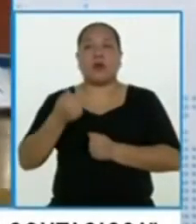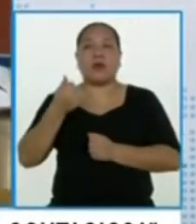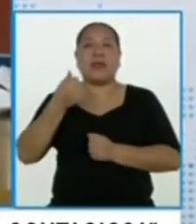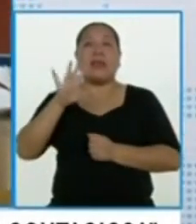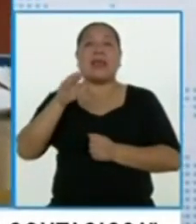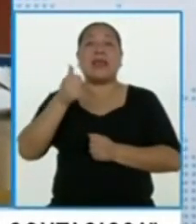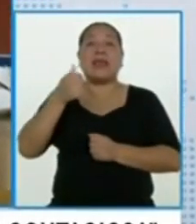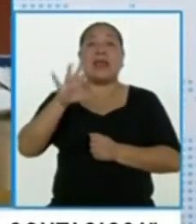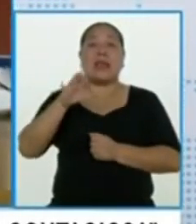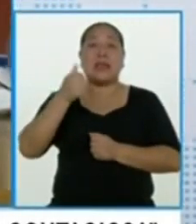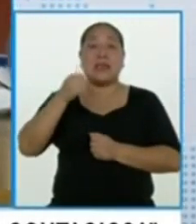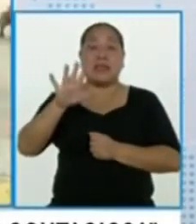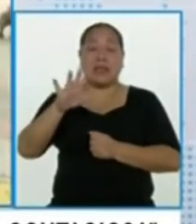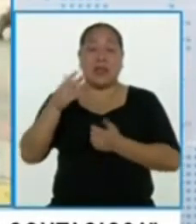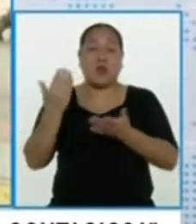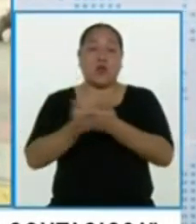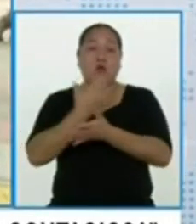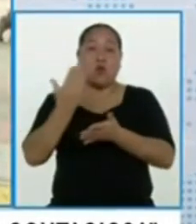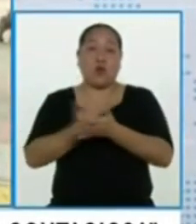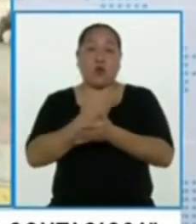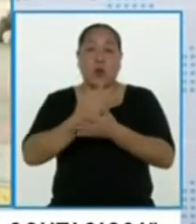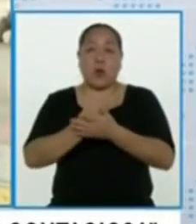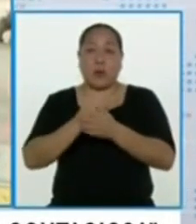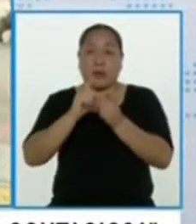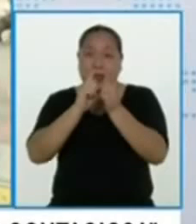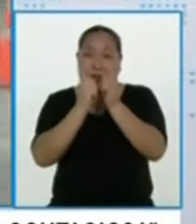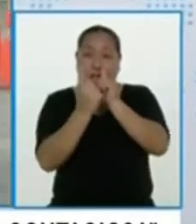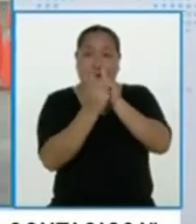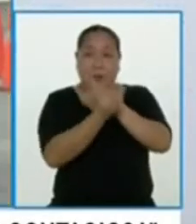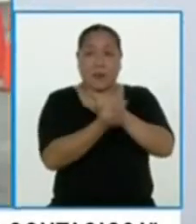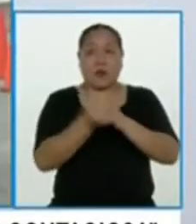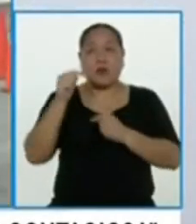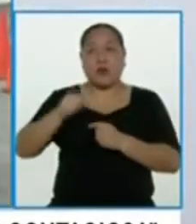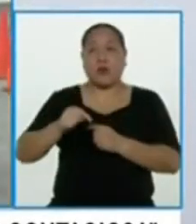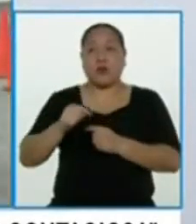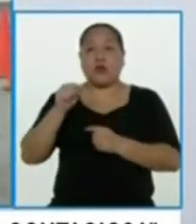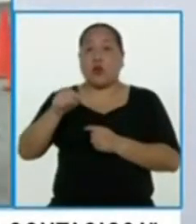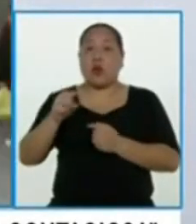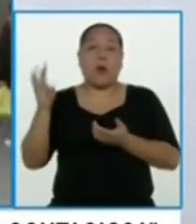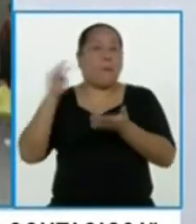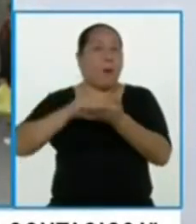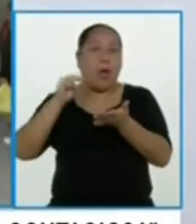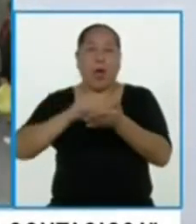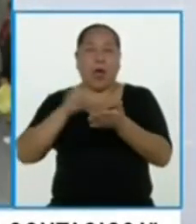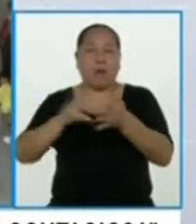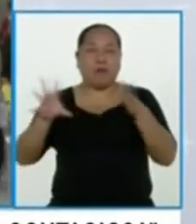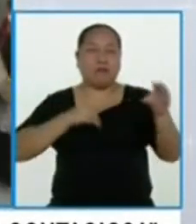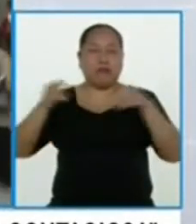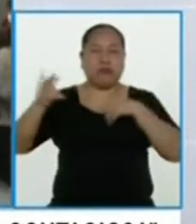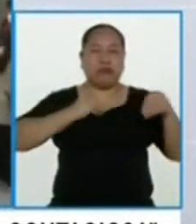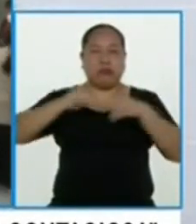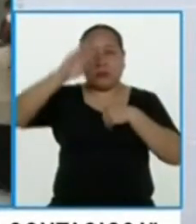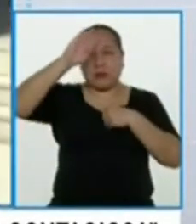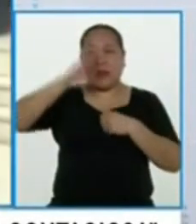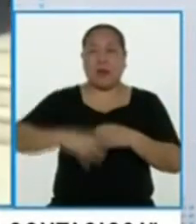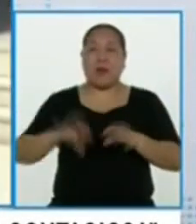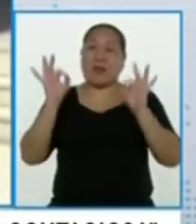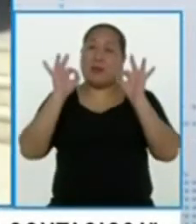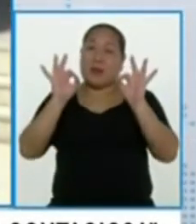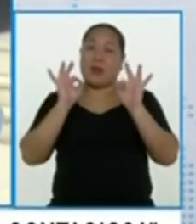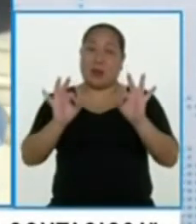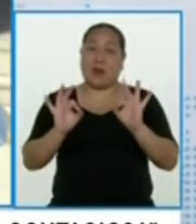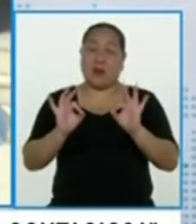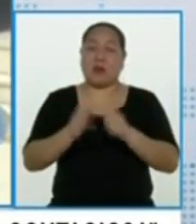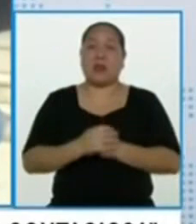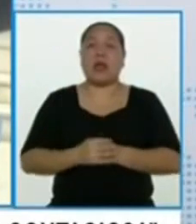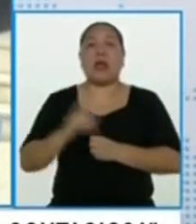nuevas variantes que se han reportado en la literatura. El común Correcto. Denominador de las mismas es que todas son más contagiosas y las más peligrosas son la sudafricana